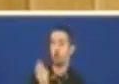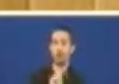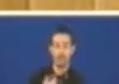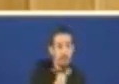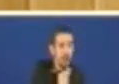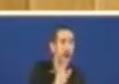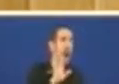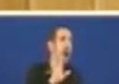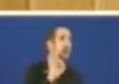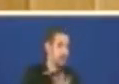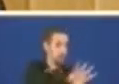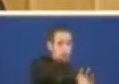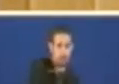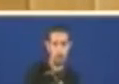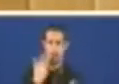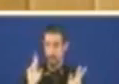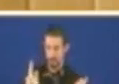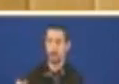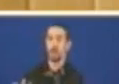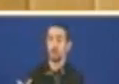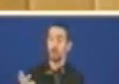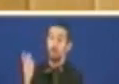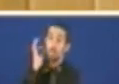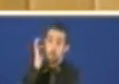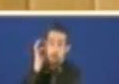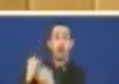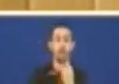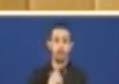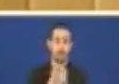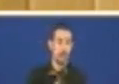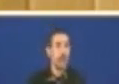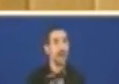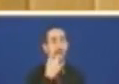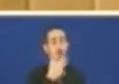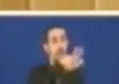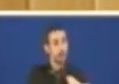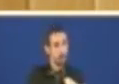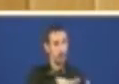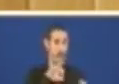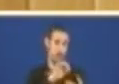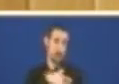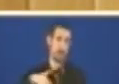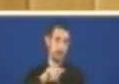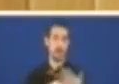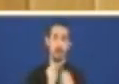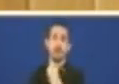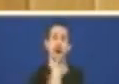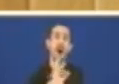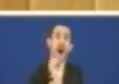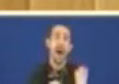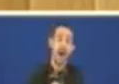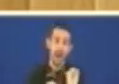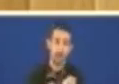esta persoa tivo que facer unha hipoteca con Caixa Galicia. Nos primeiros anos, a remuneración que recibía por